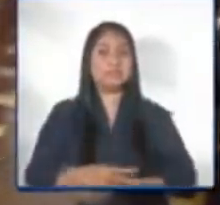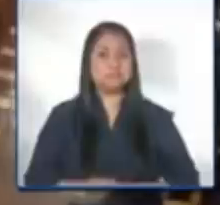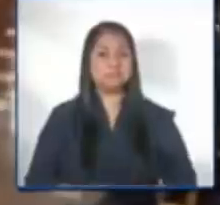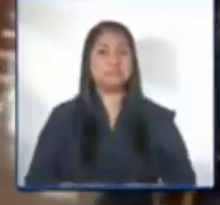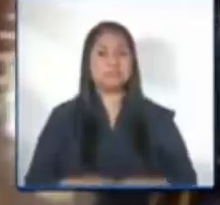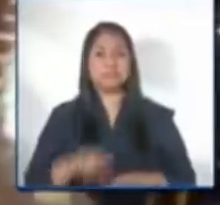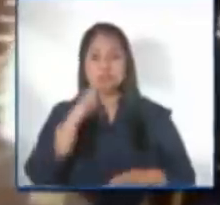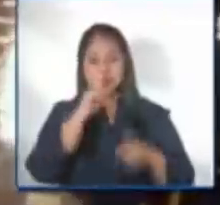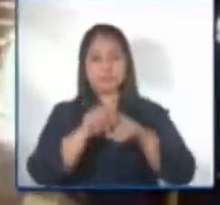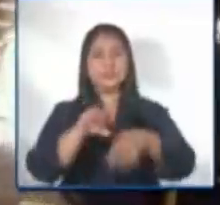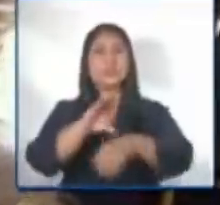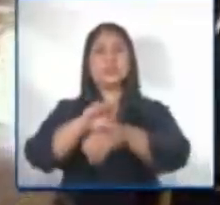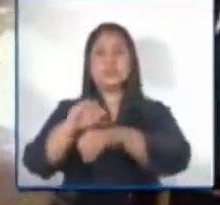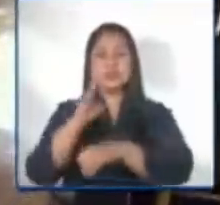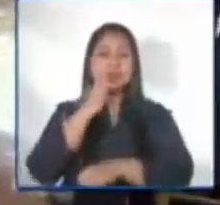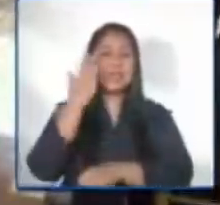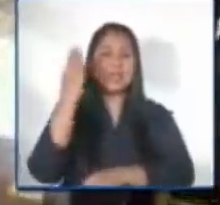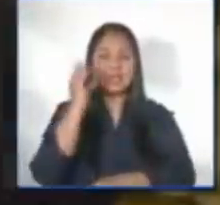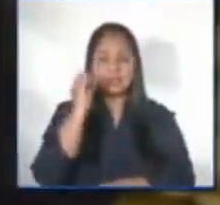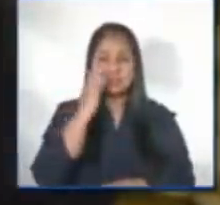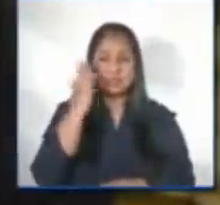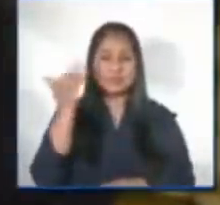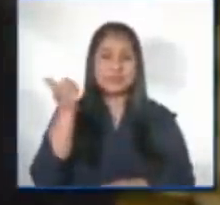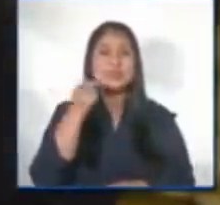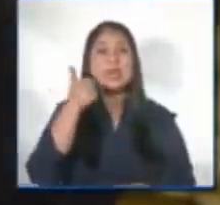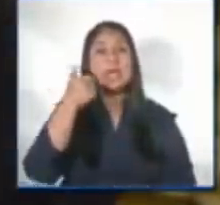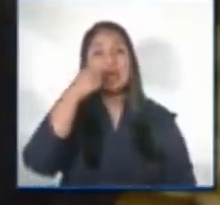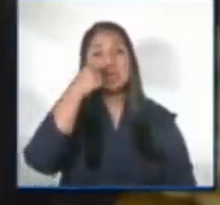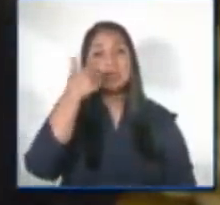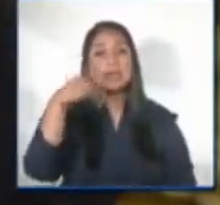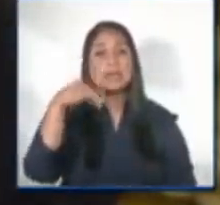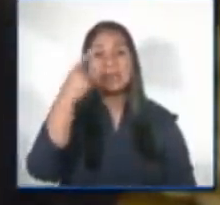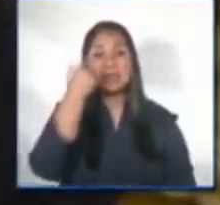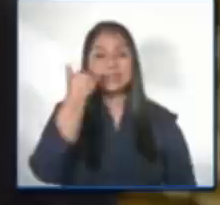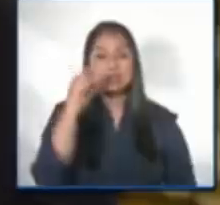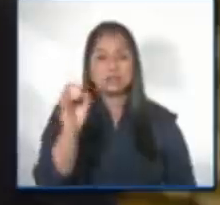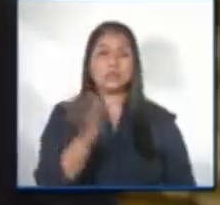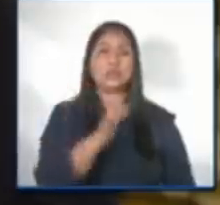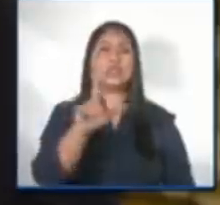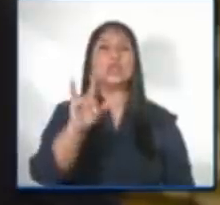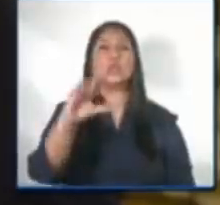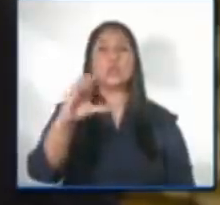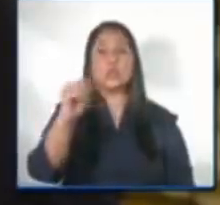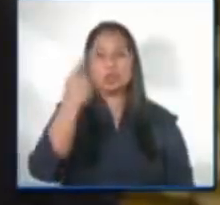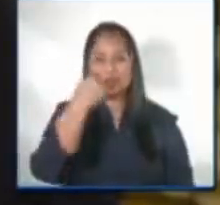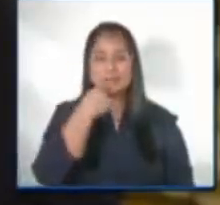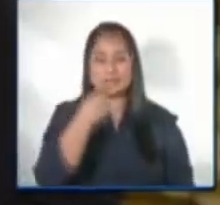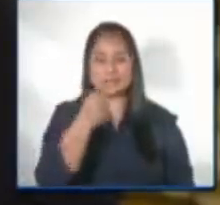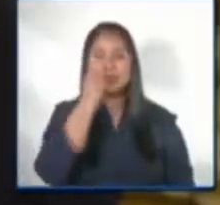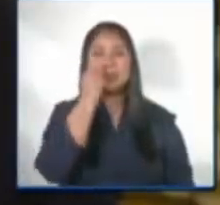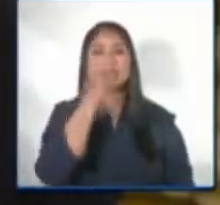y con el permiso de los abuelos, Atanasio Tzul y Lucas Aquiral. Señor